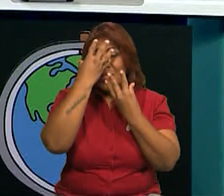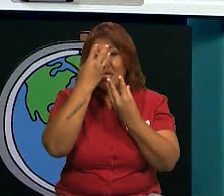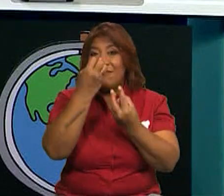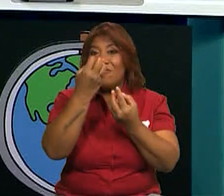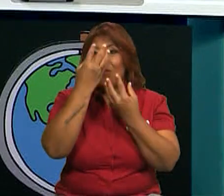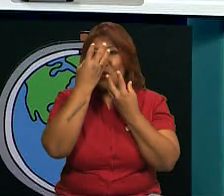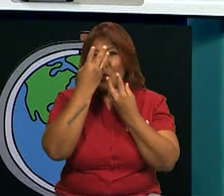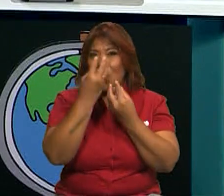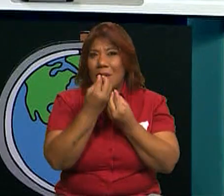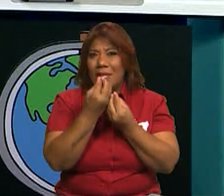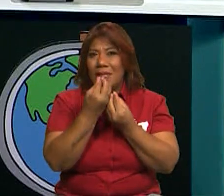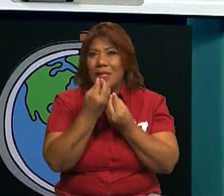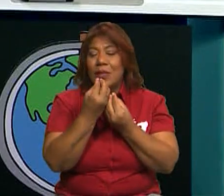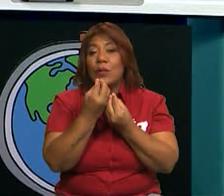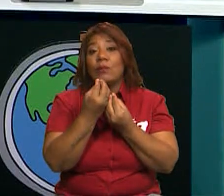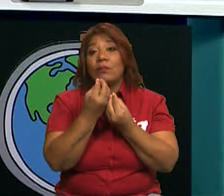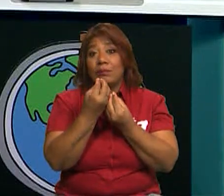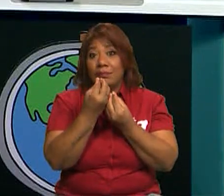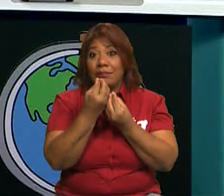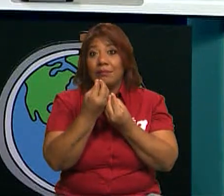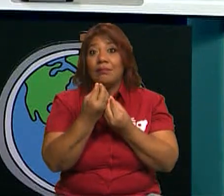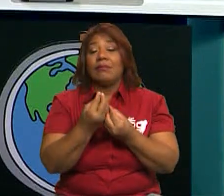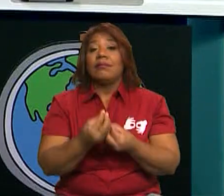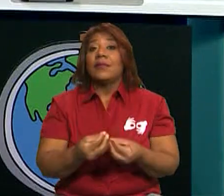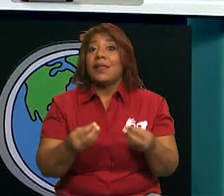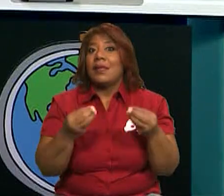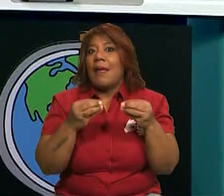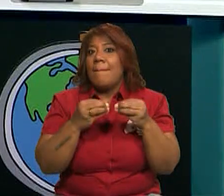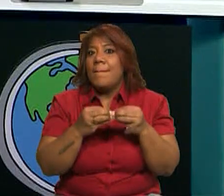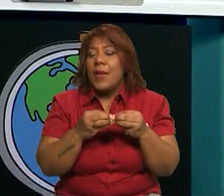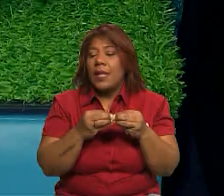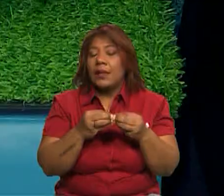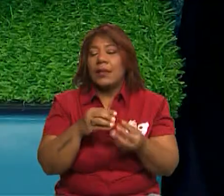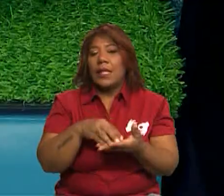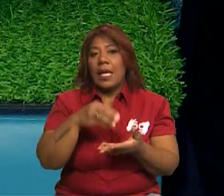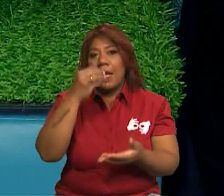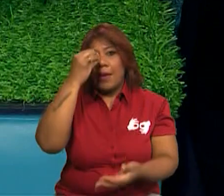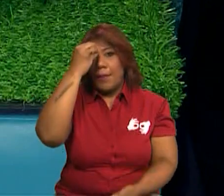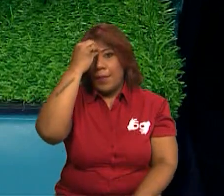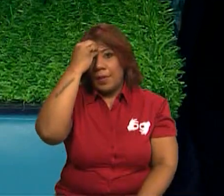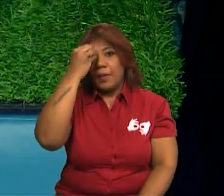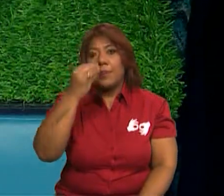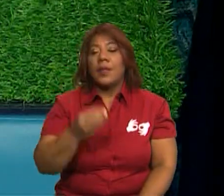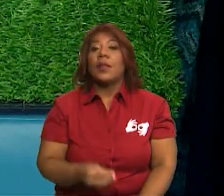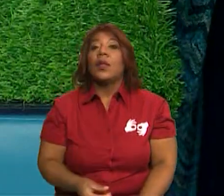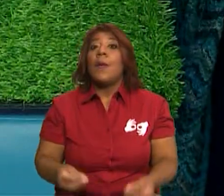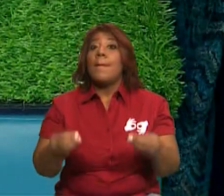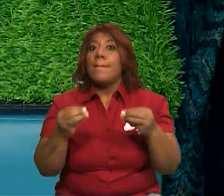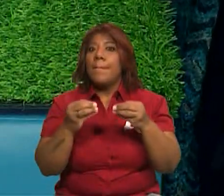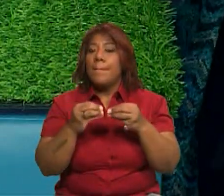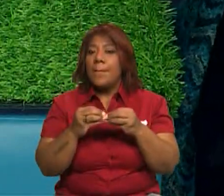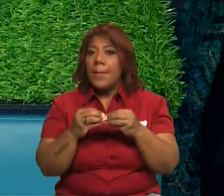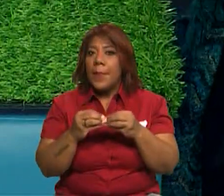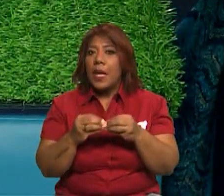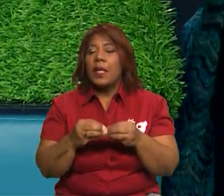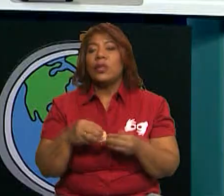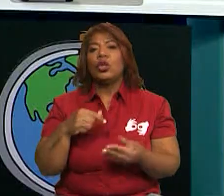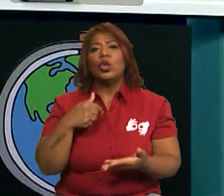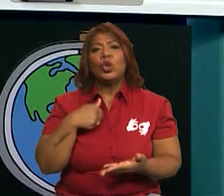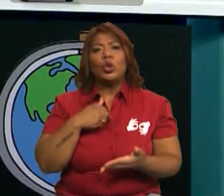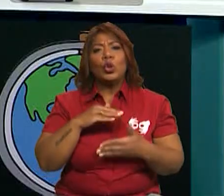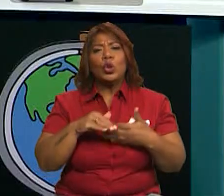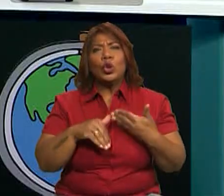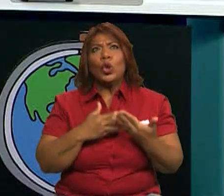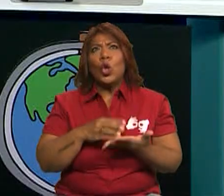lleva a la realimentación de los contenidos. Afianzamiento de los conocimientos, O sea que nuevamente los vuelves